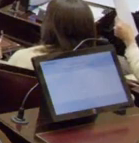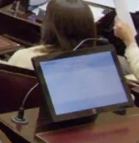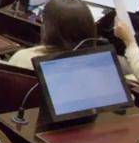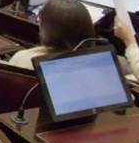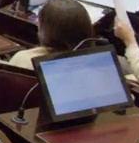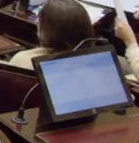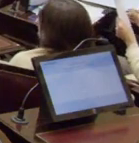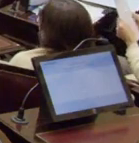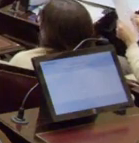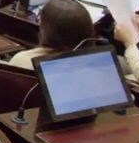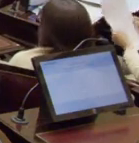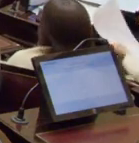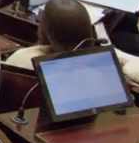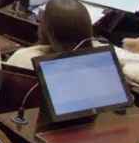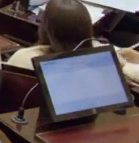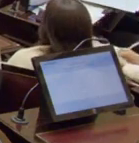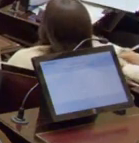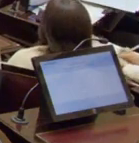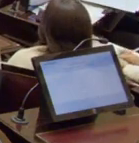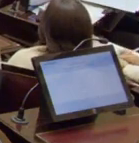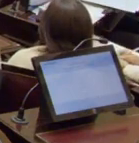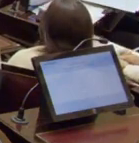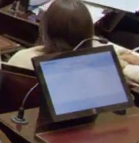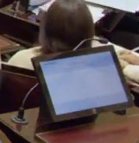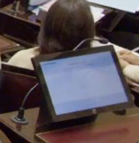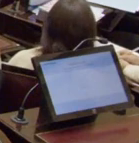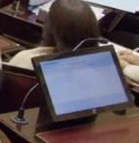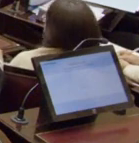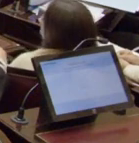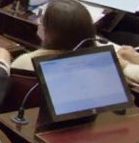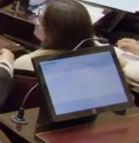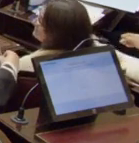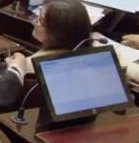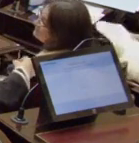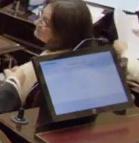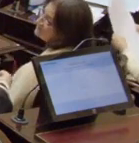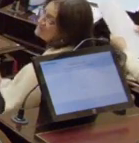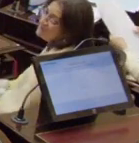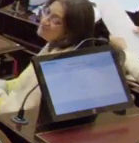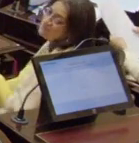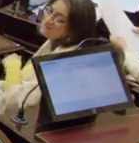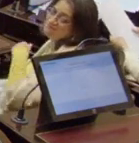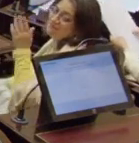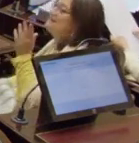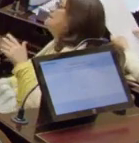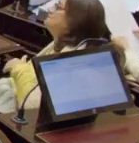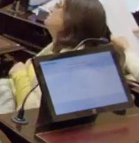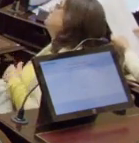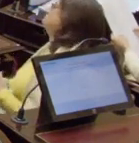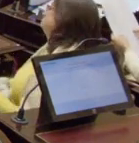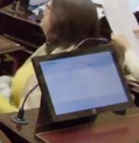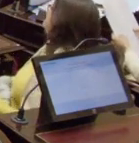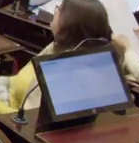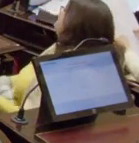Orden del día 108-23, dictamen del proyecto de ley venido en revisión. Y en los de las